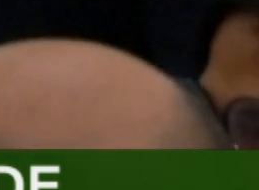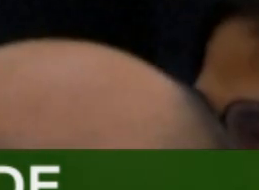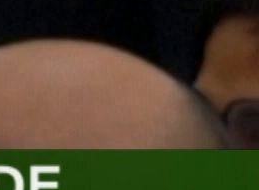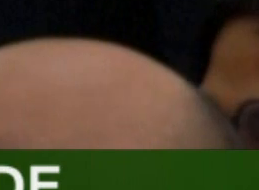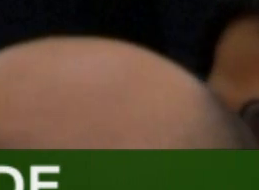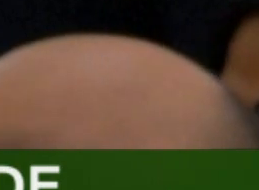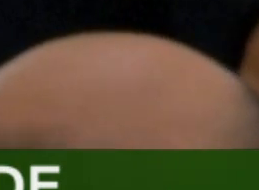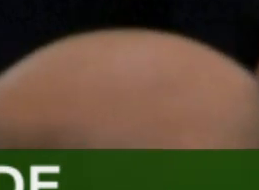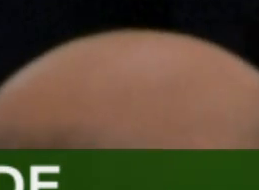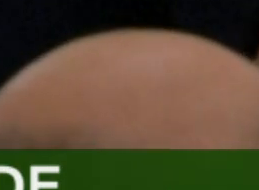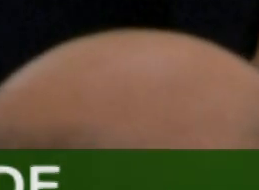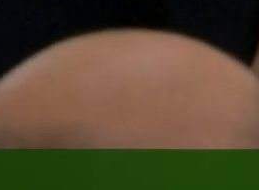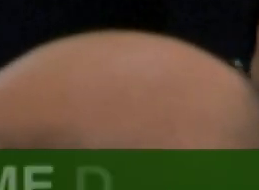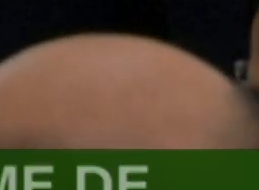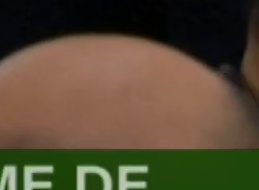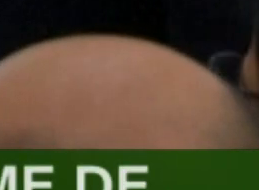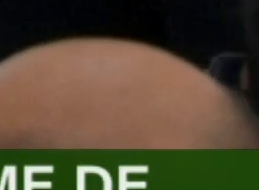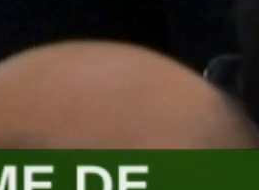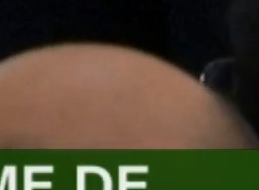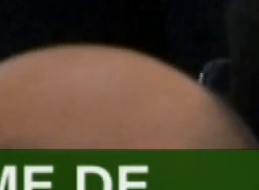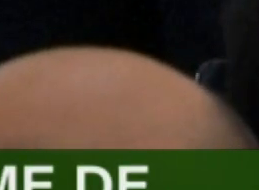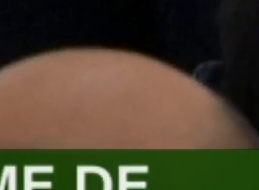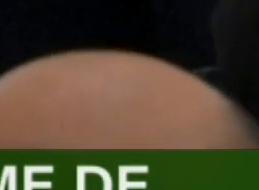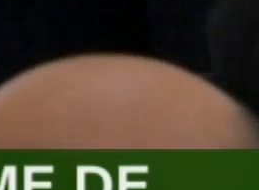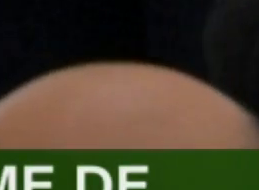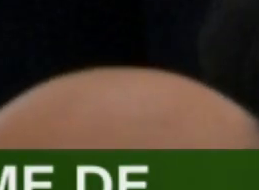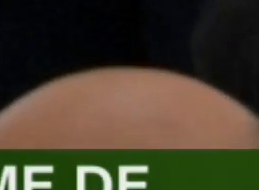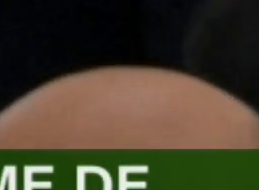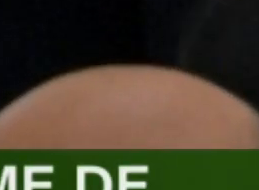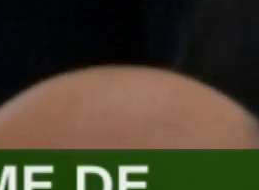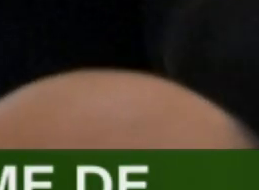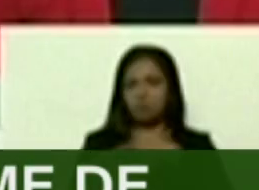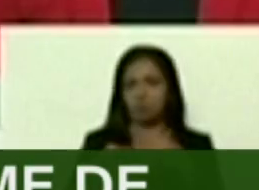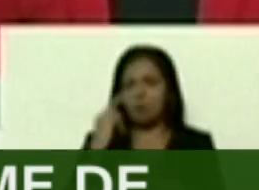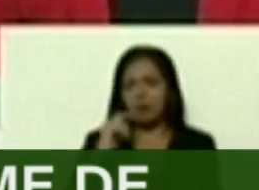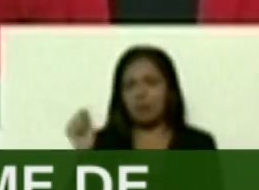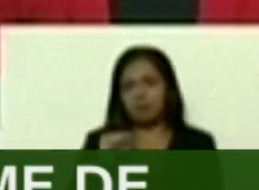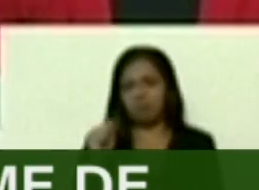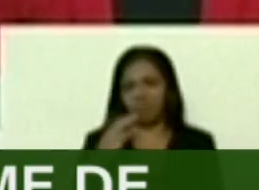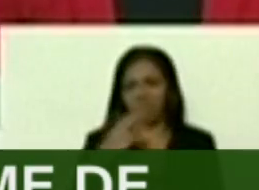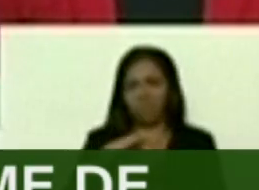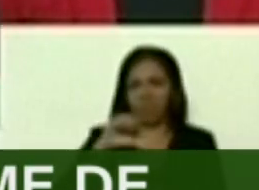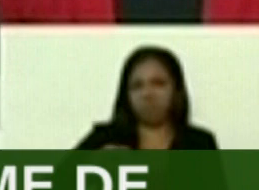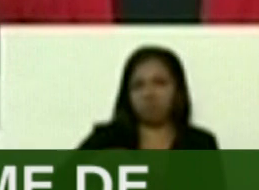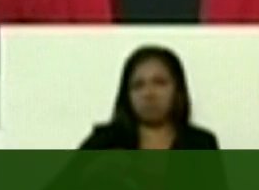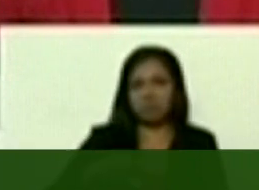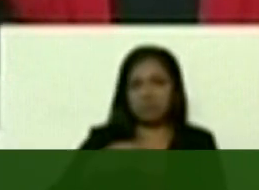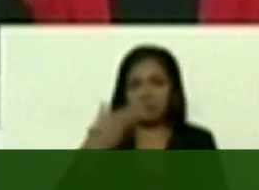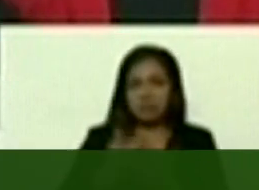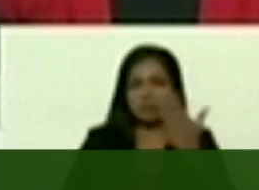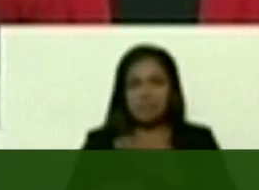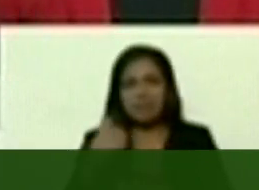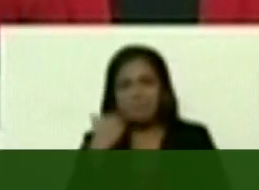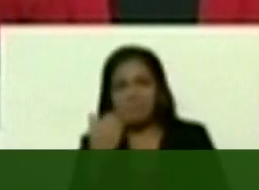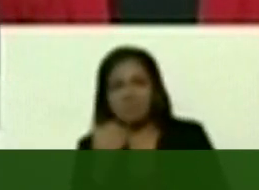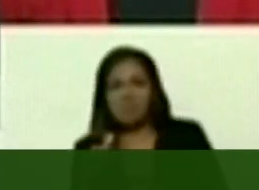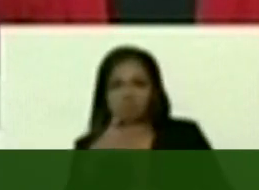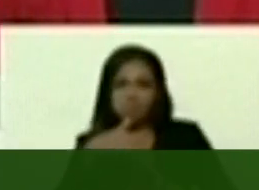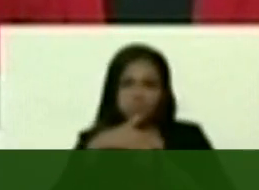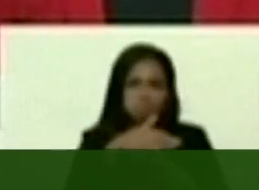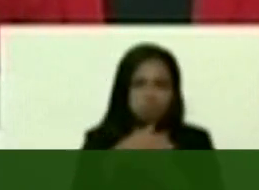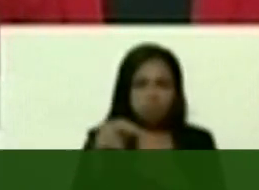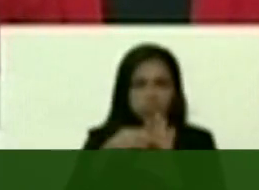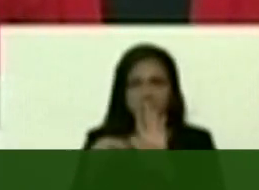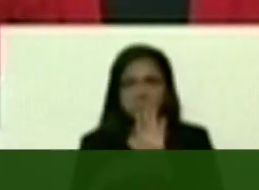parte, Nicolás Maduro arremetió contra el informe de la alta comisionada para los derechos humanos. Es un informe cargado de mentiras, de manipulaciones, de